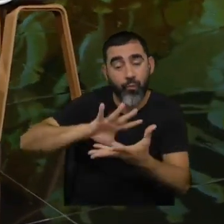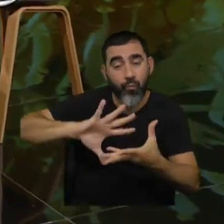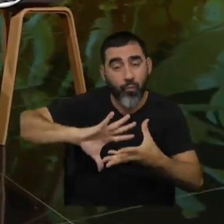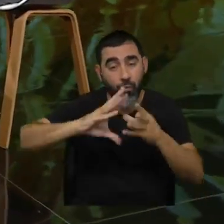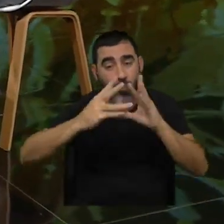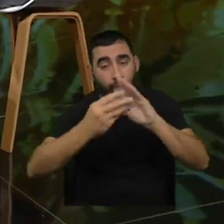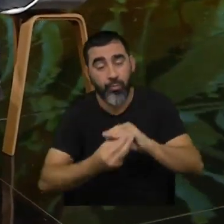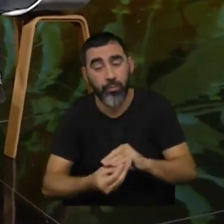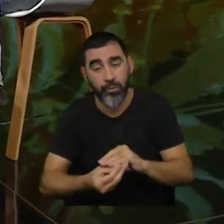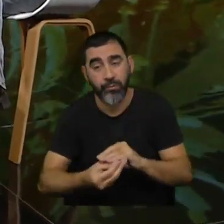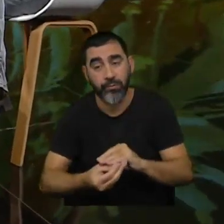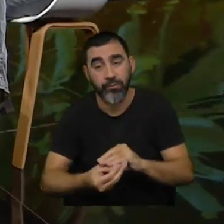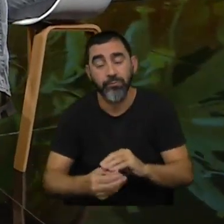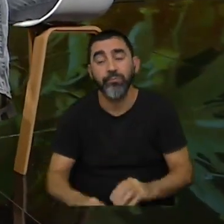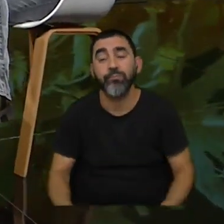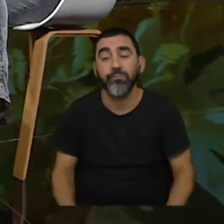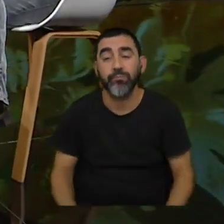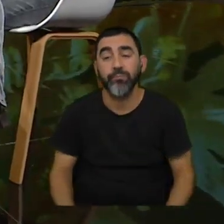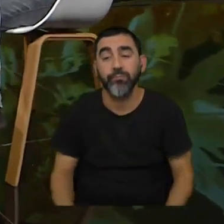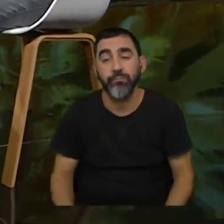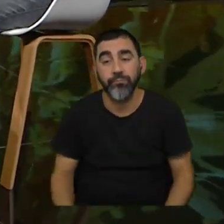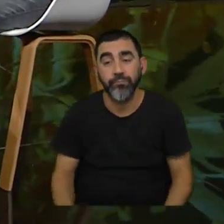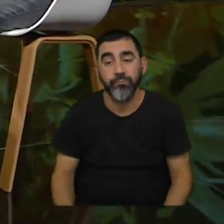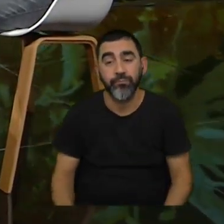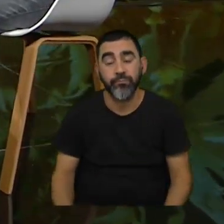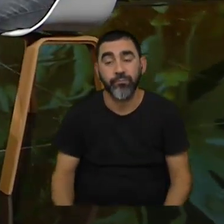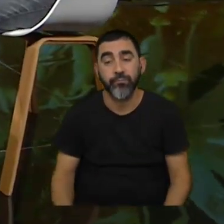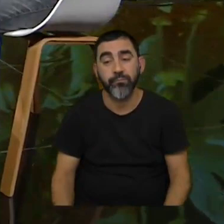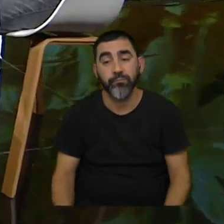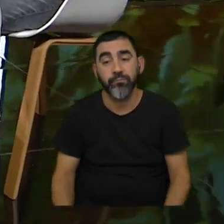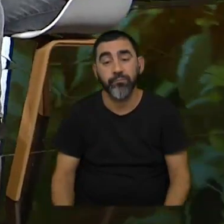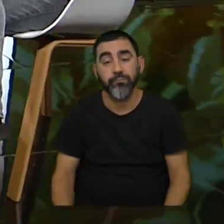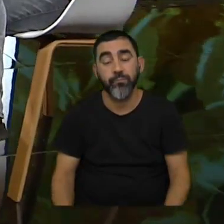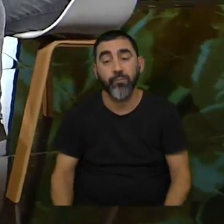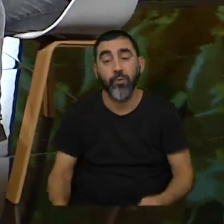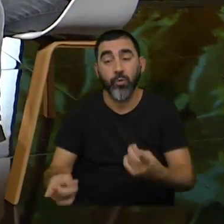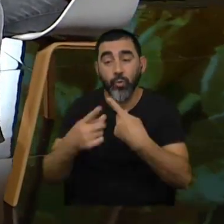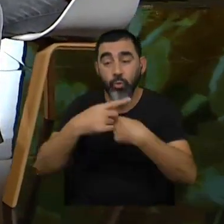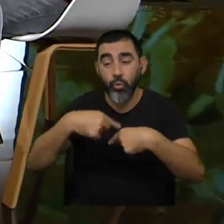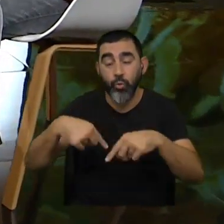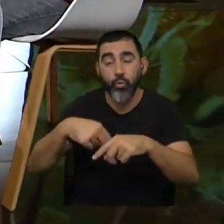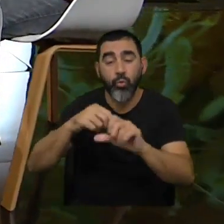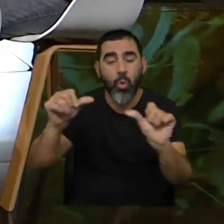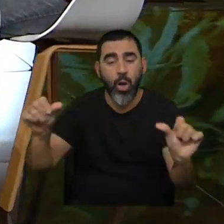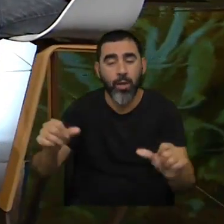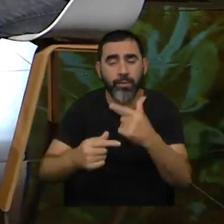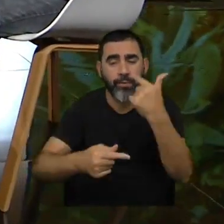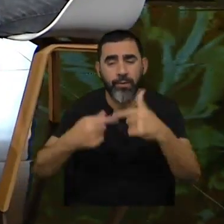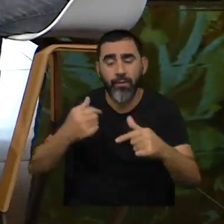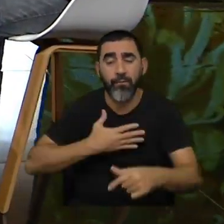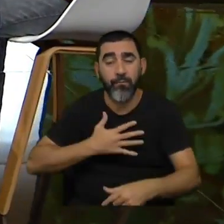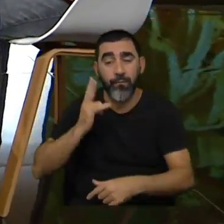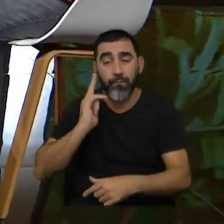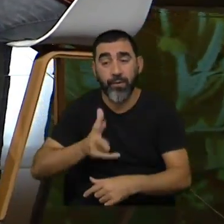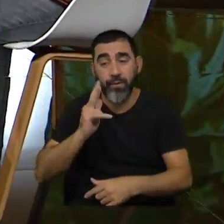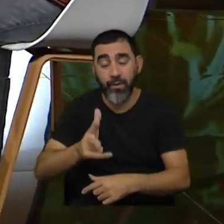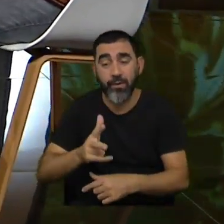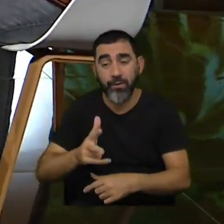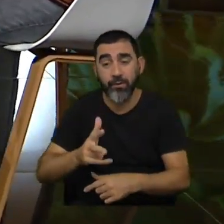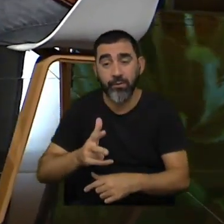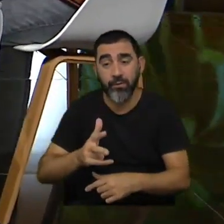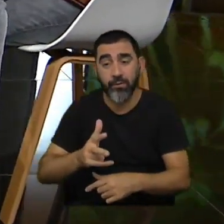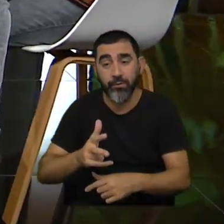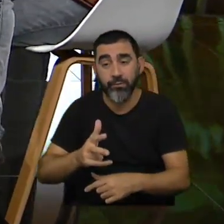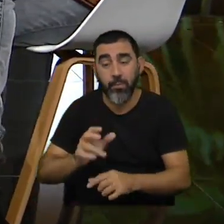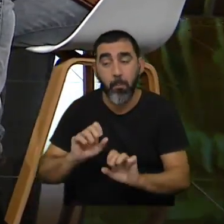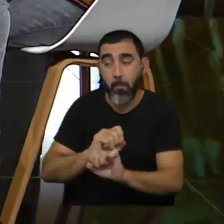situaciones, que no es que sean algo que nosotros al hacer nuestras actividades como humanos lo estemos haciendo